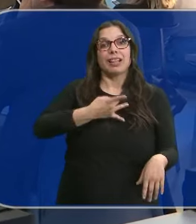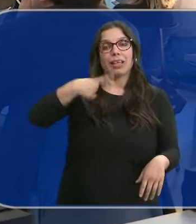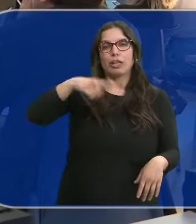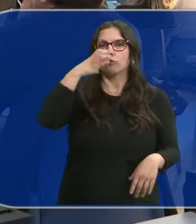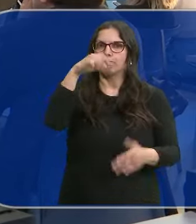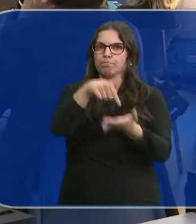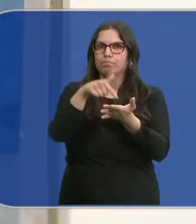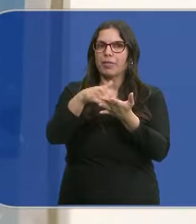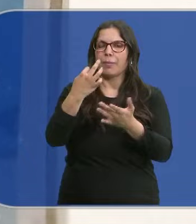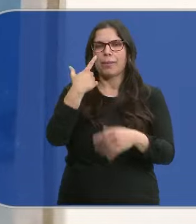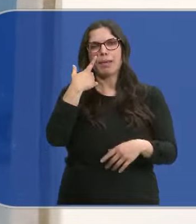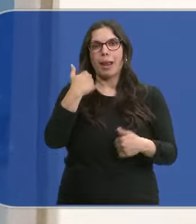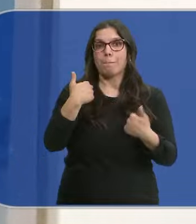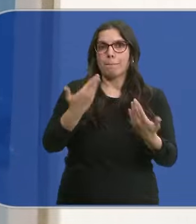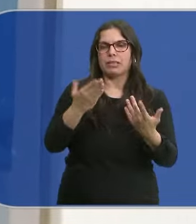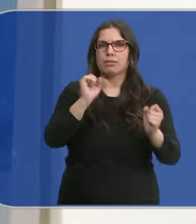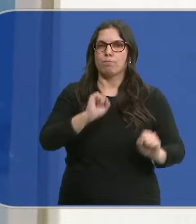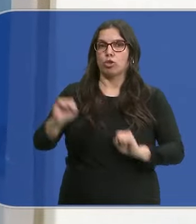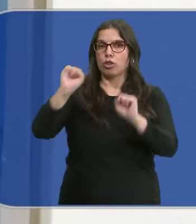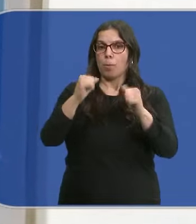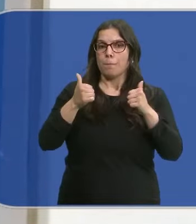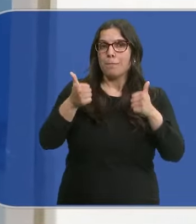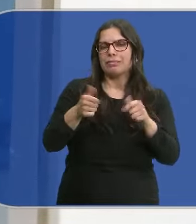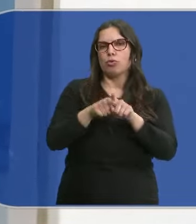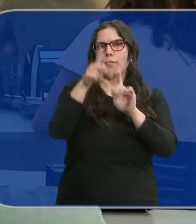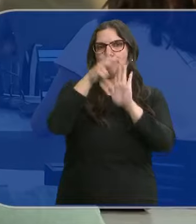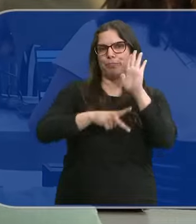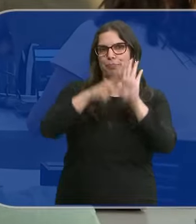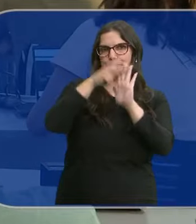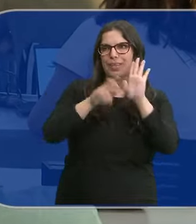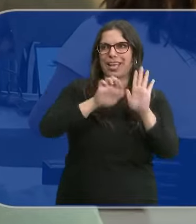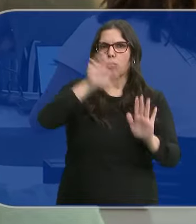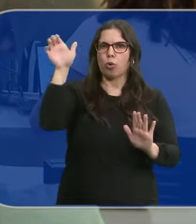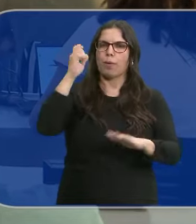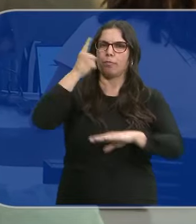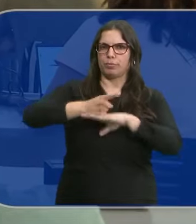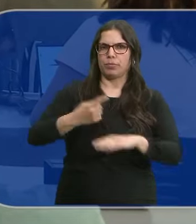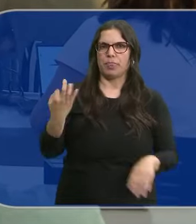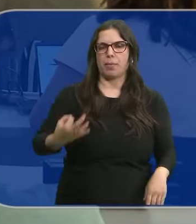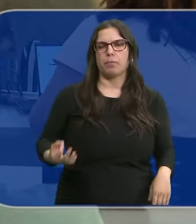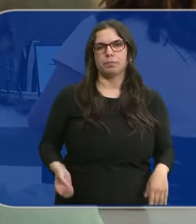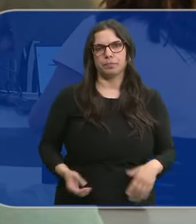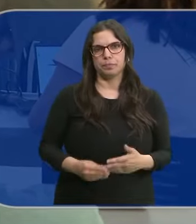sindicatos reclaman mayor vigilancia y un marco regulatorio a nivel europeo.